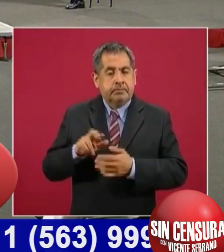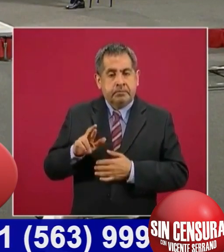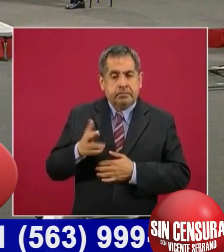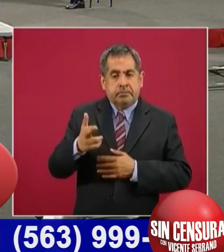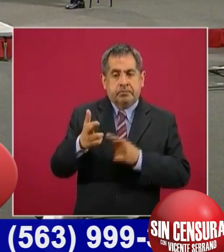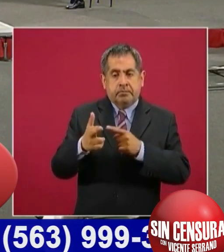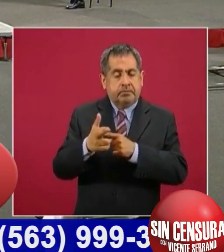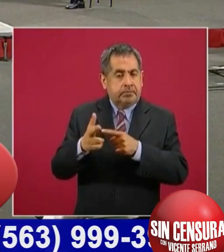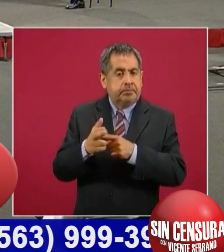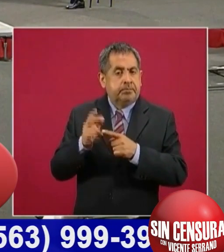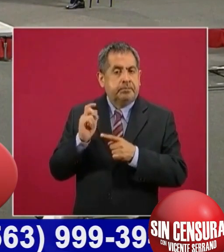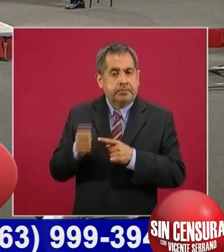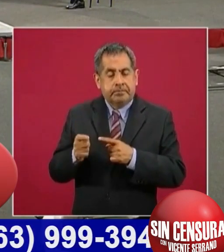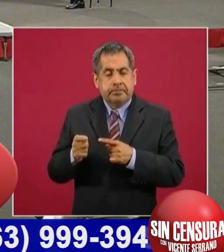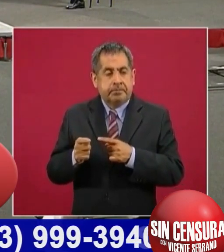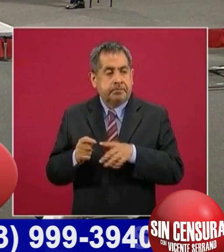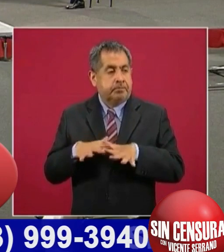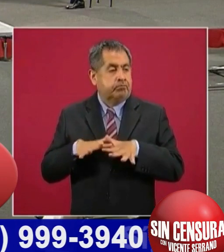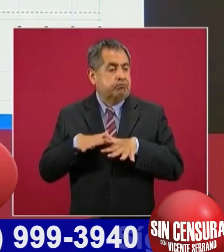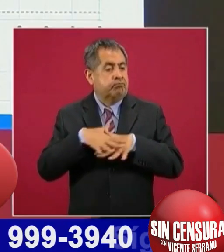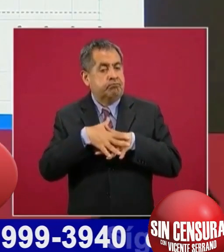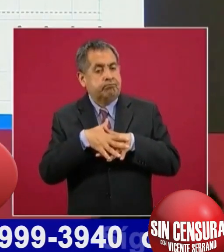que tiene esa derivación